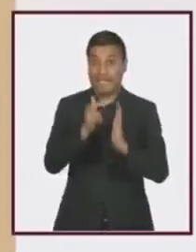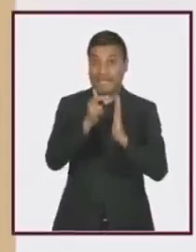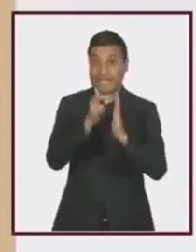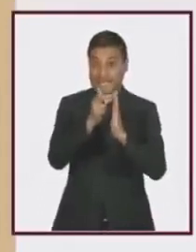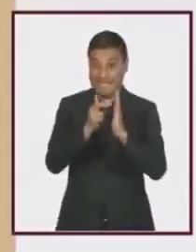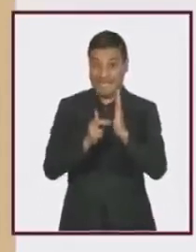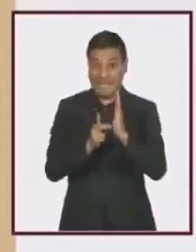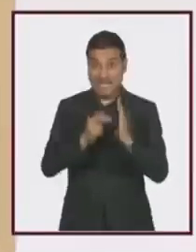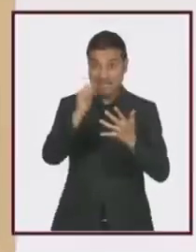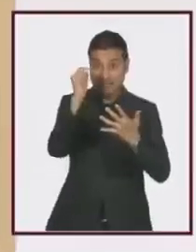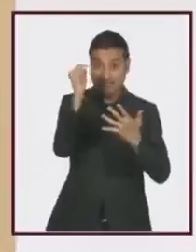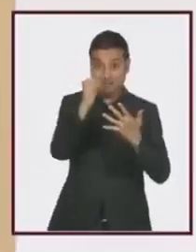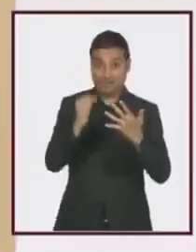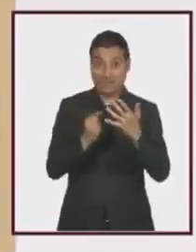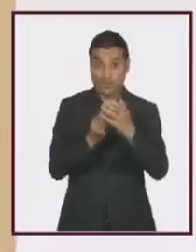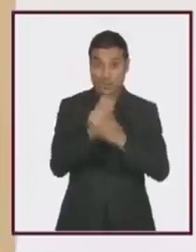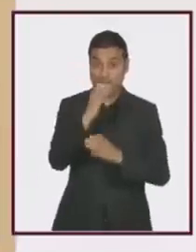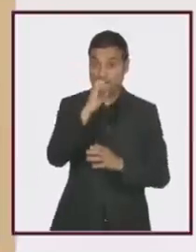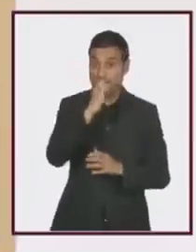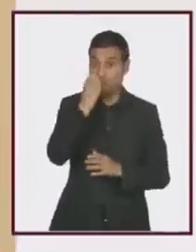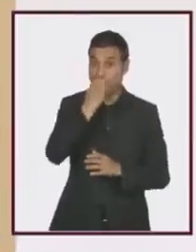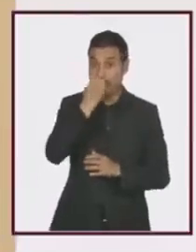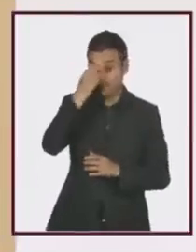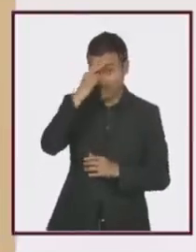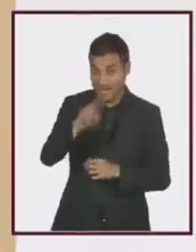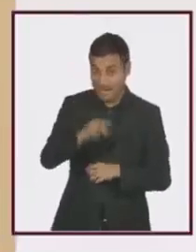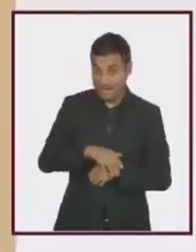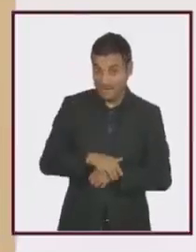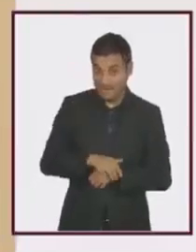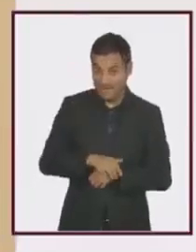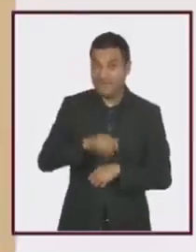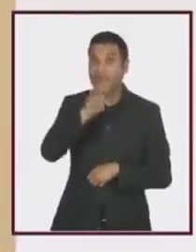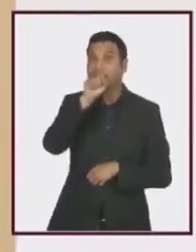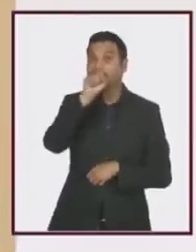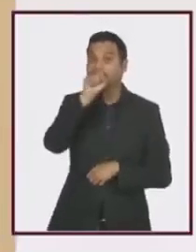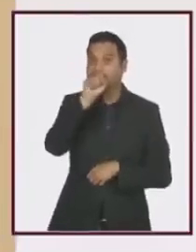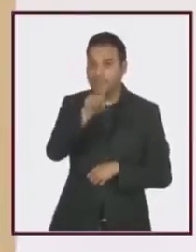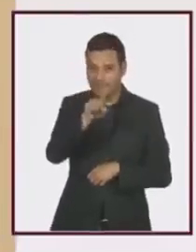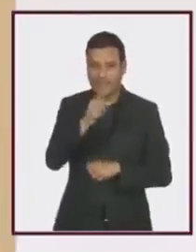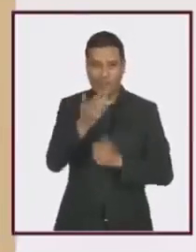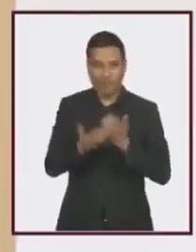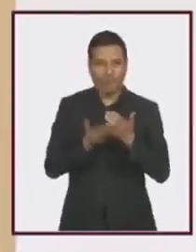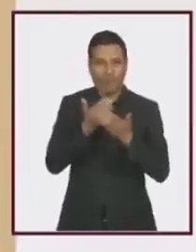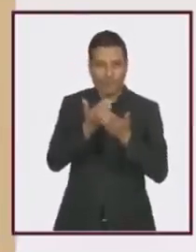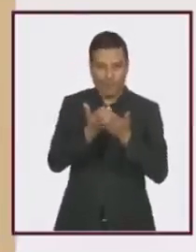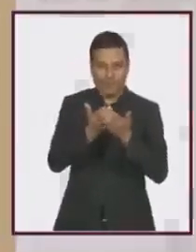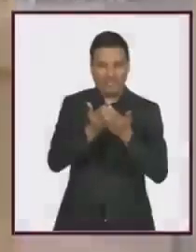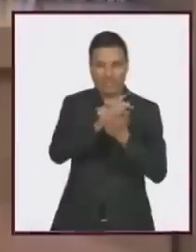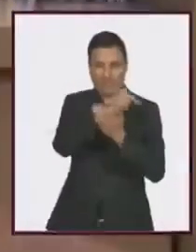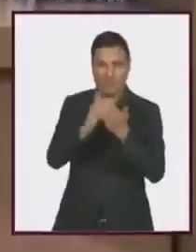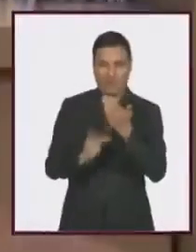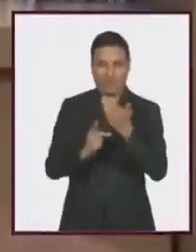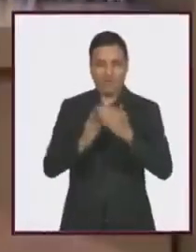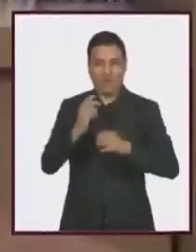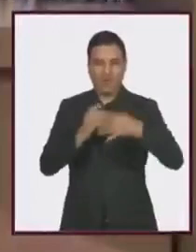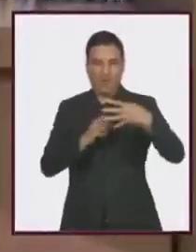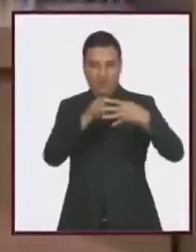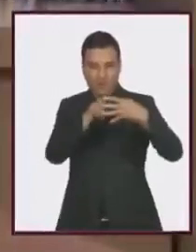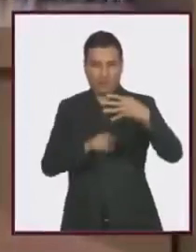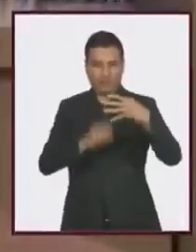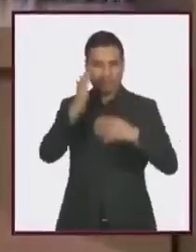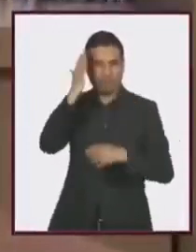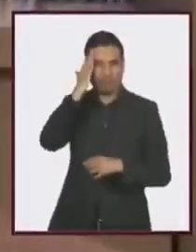de la nueva escuela mexicana y ahora los rasgos de la propuesta curricular y el perfil de